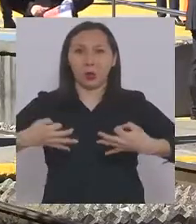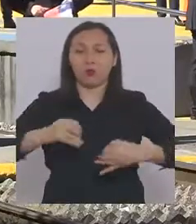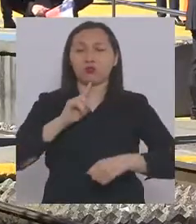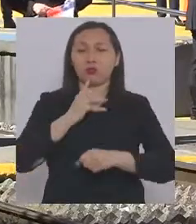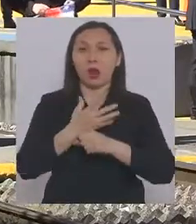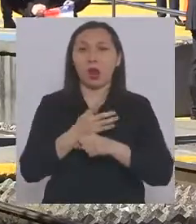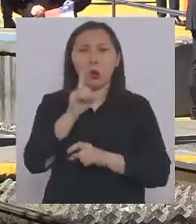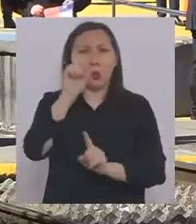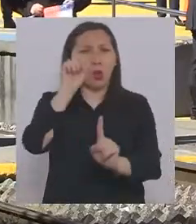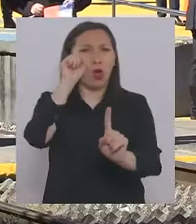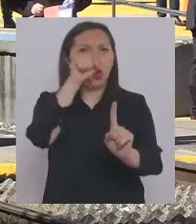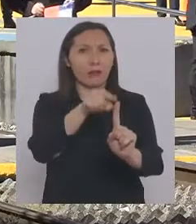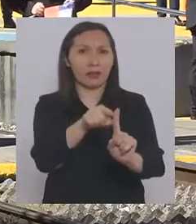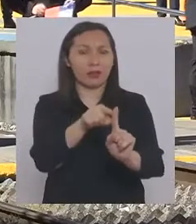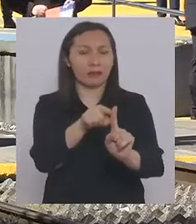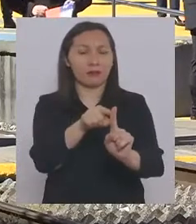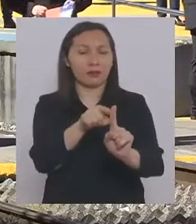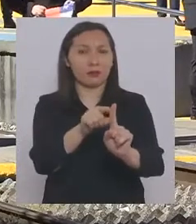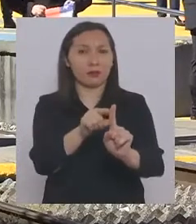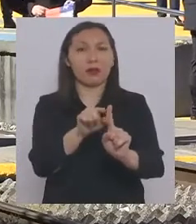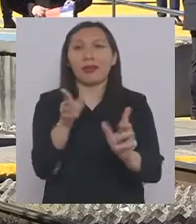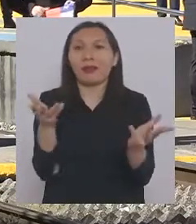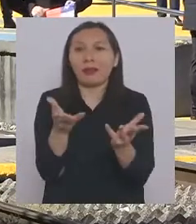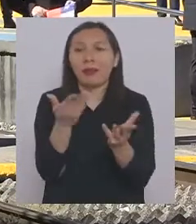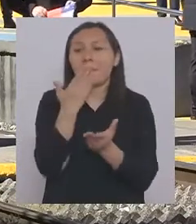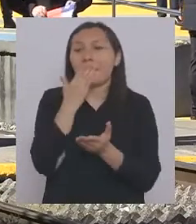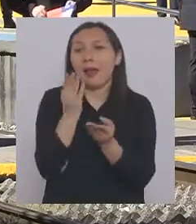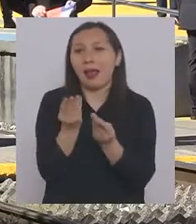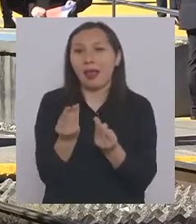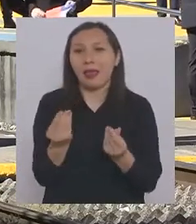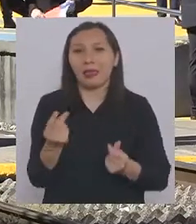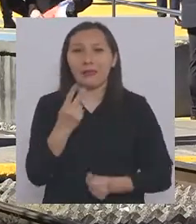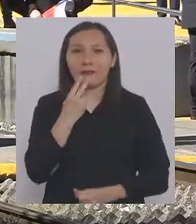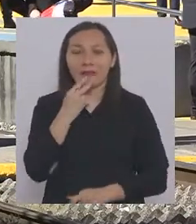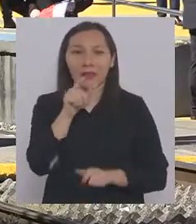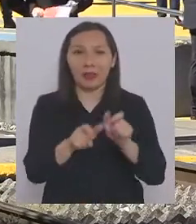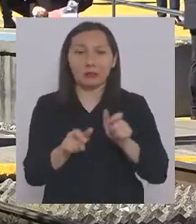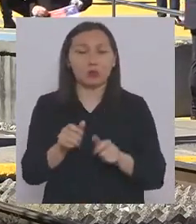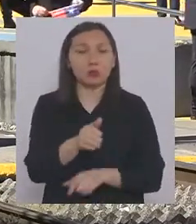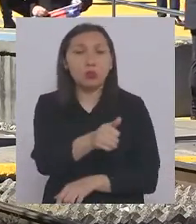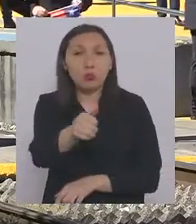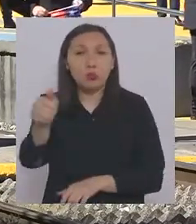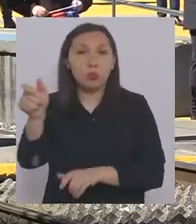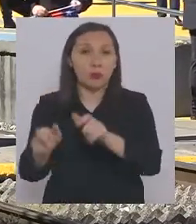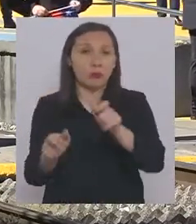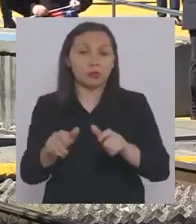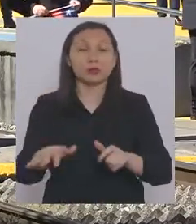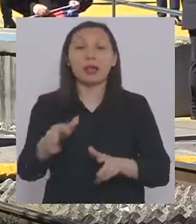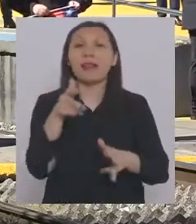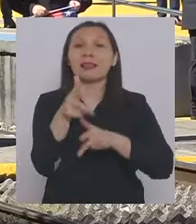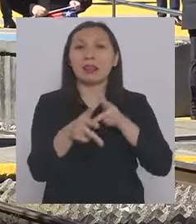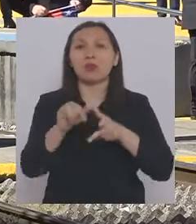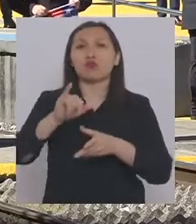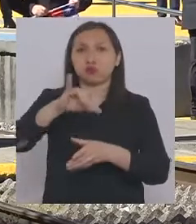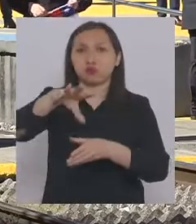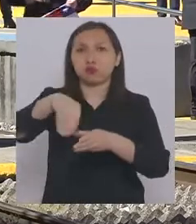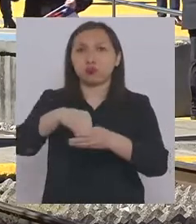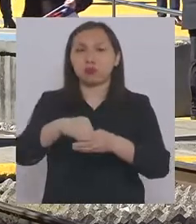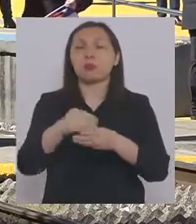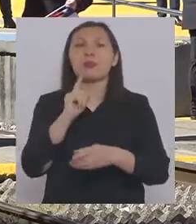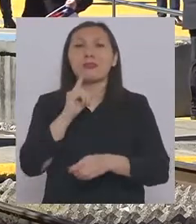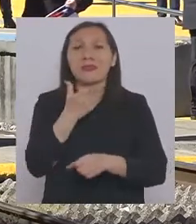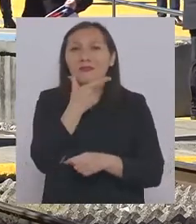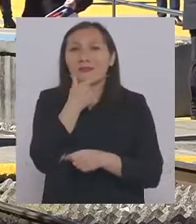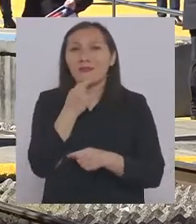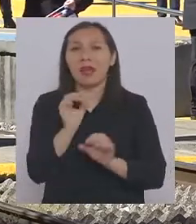con un solo propósito: mejorar la calidad de vida de la gente y de todas las personas. Son trenes inclusivos, porque tienen